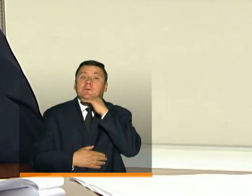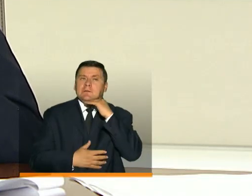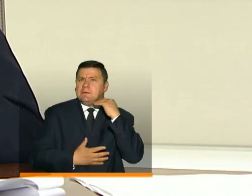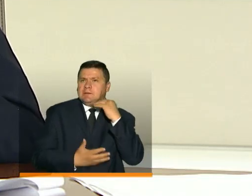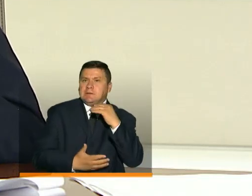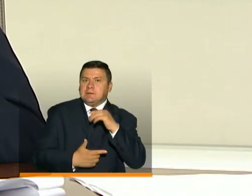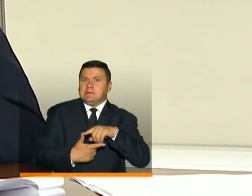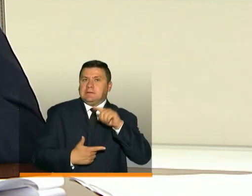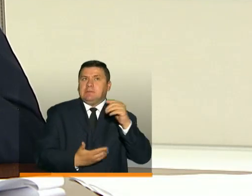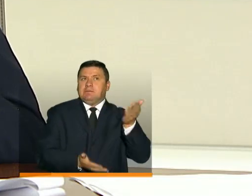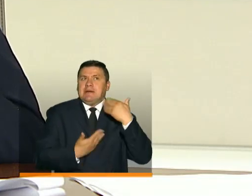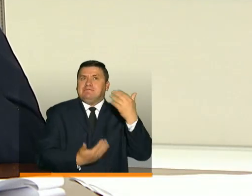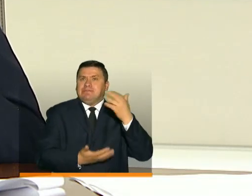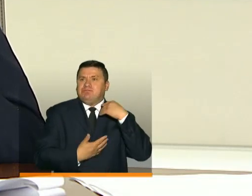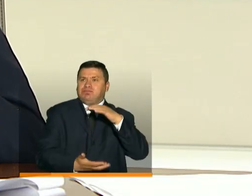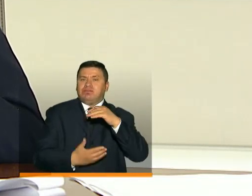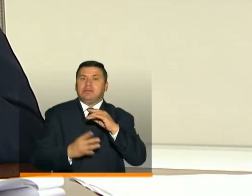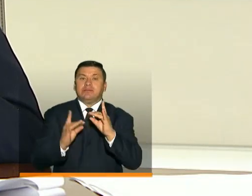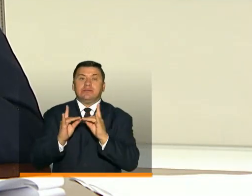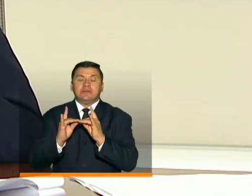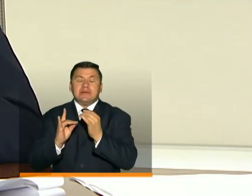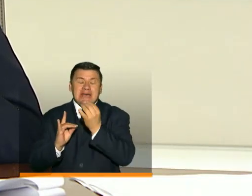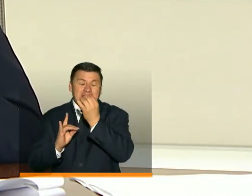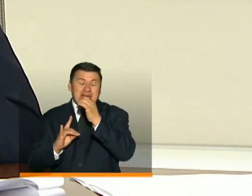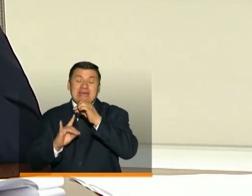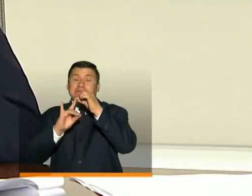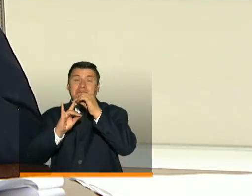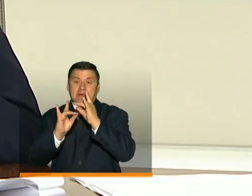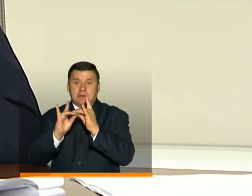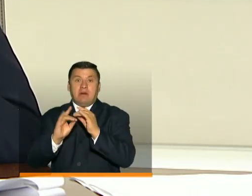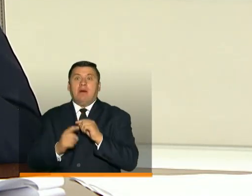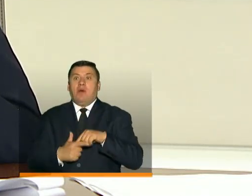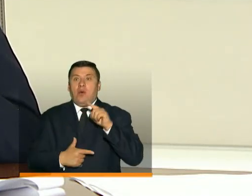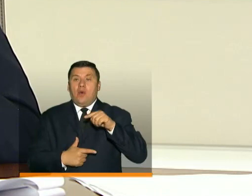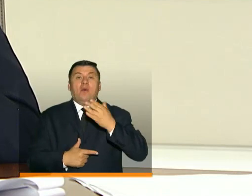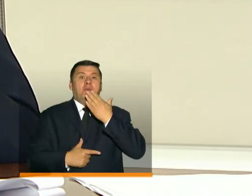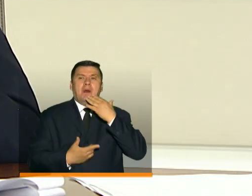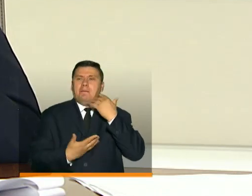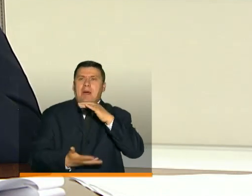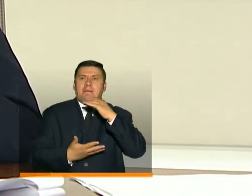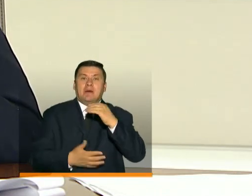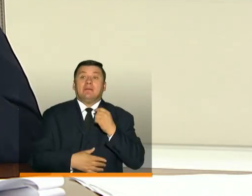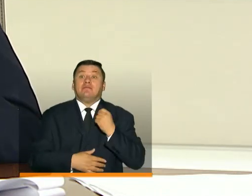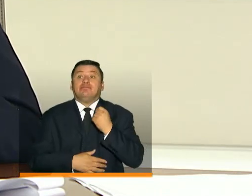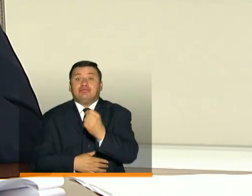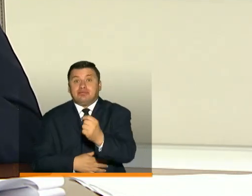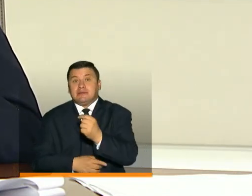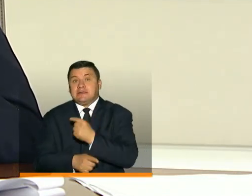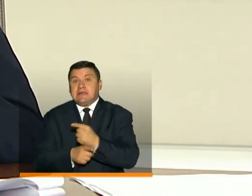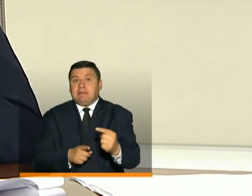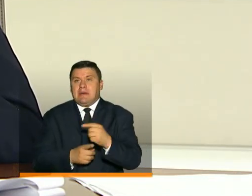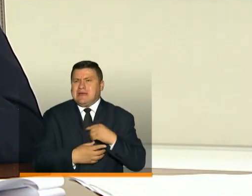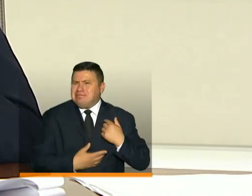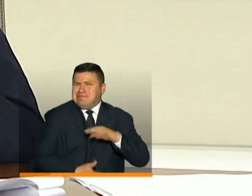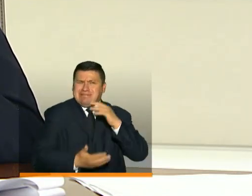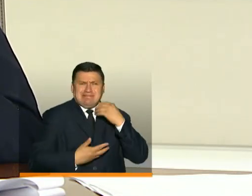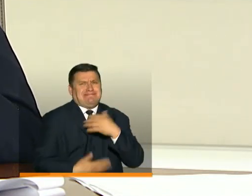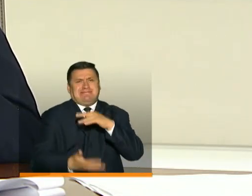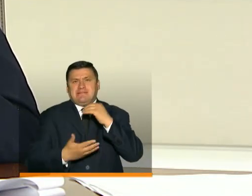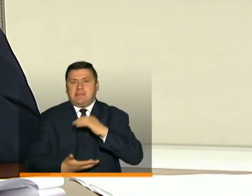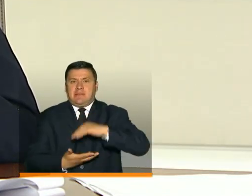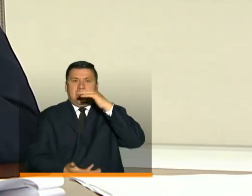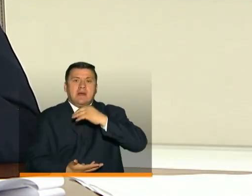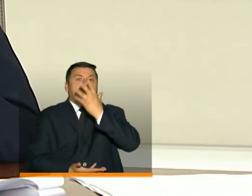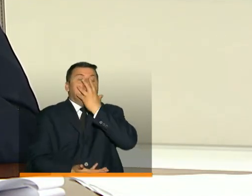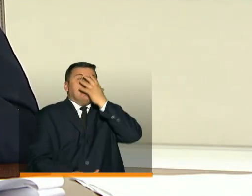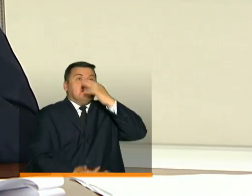de crecimiento en ventiladores, en camas de cuidado intensivo, está creciendo de manera relevante, y en las próximas semanas vamos a tener probablemente el mayor